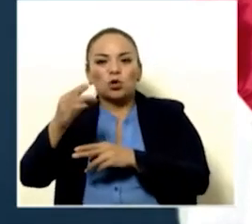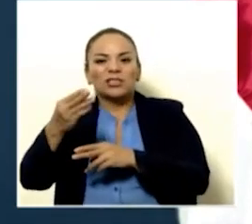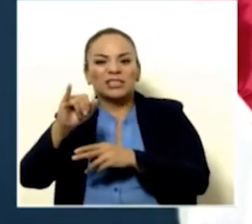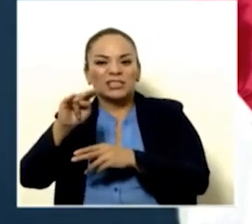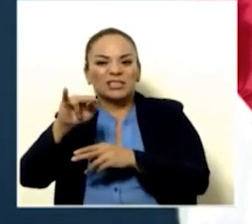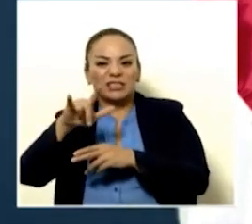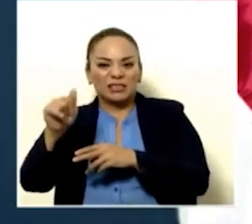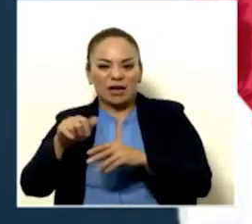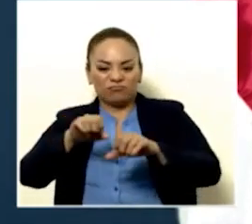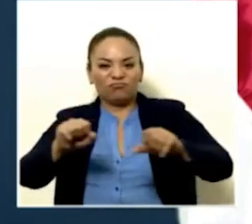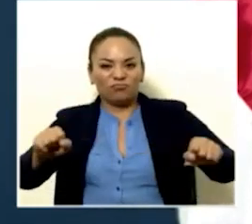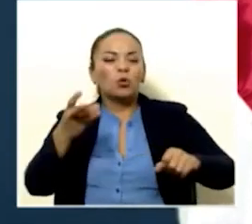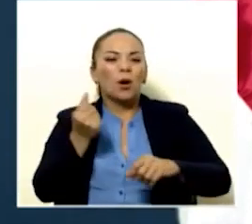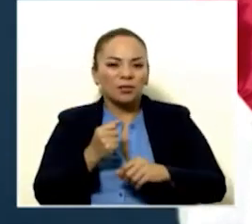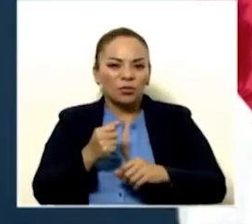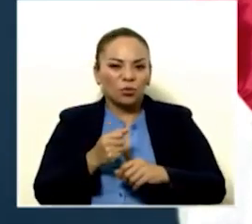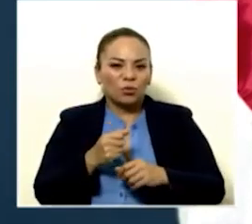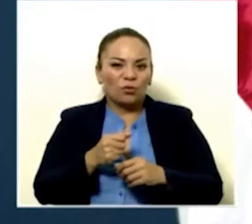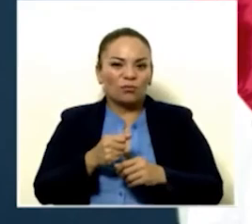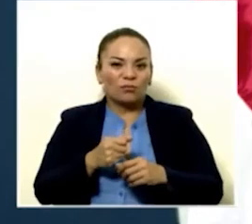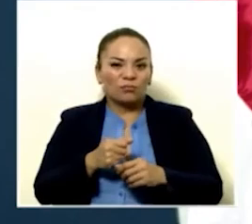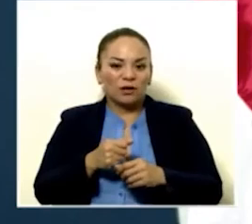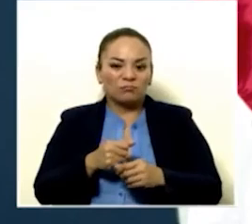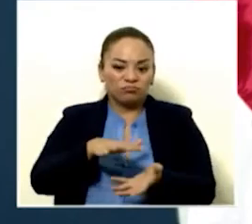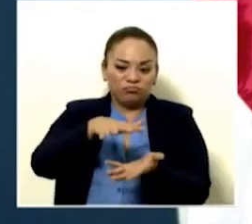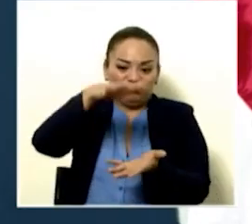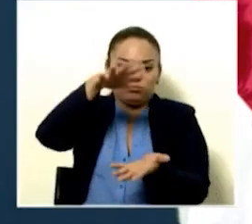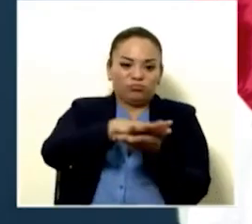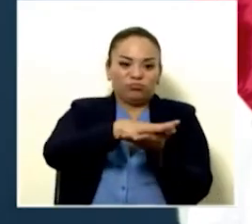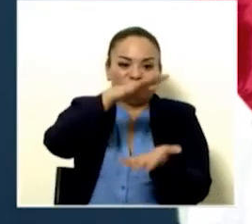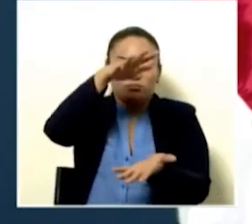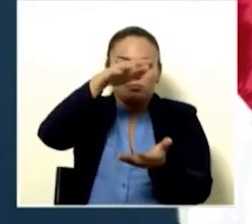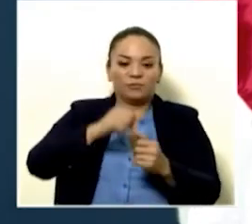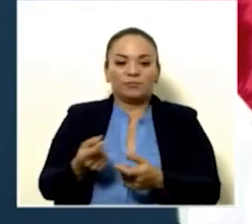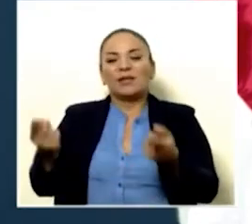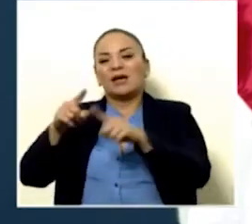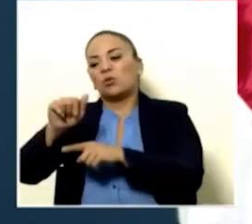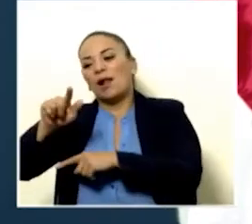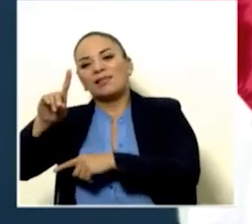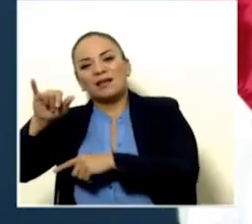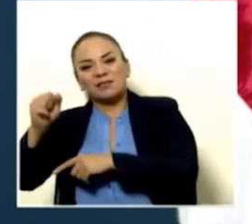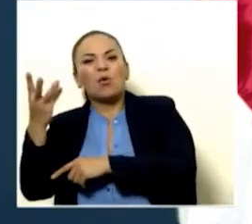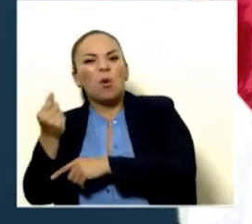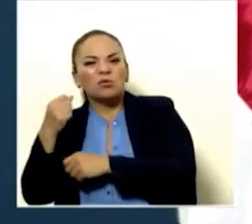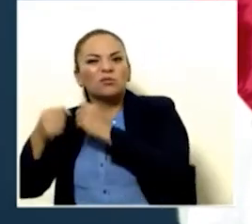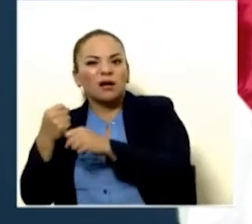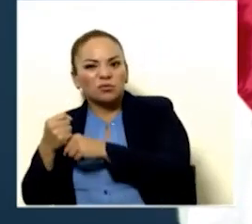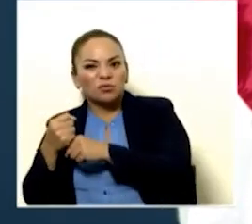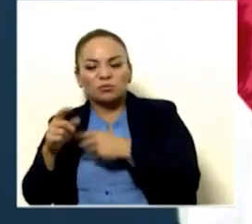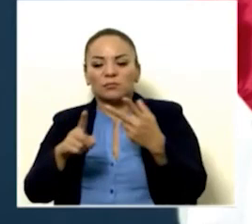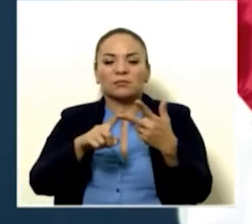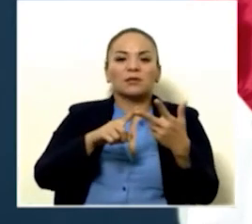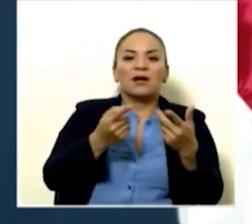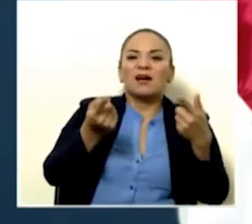¿Cuántos folios tiene? Caso Aldesa, ¿cuántos años tiene? Caso La Trocha, ¿cuántos